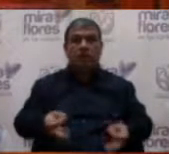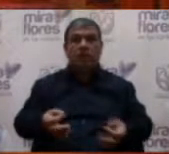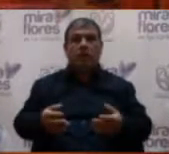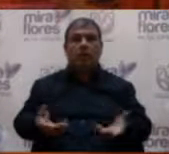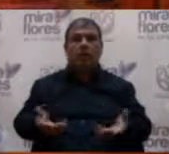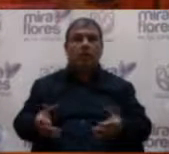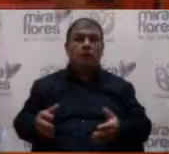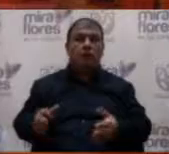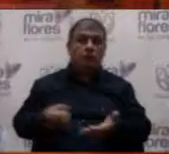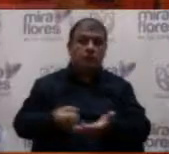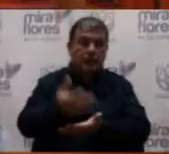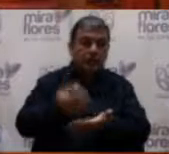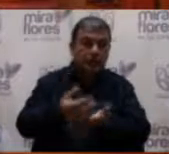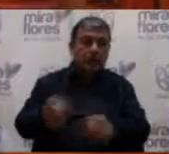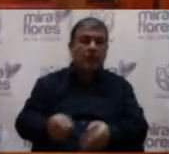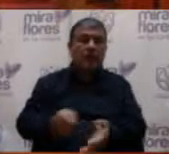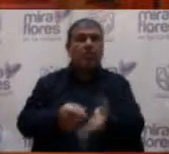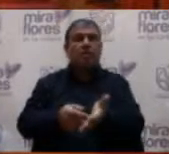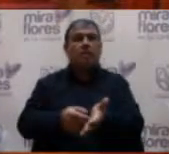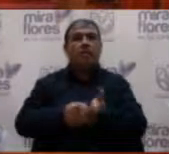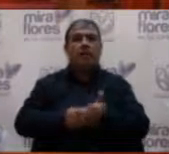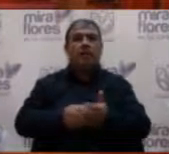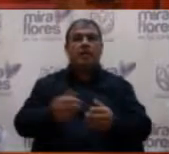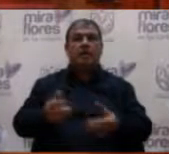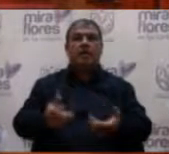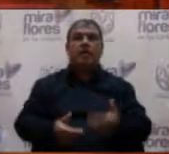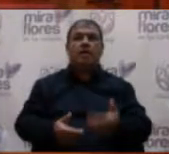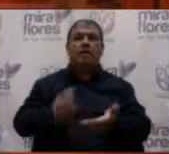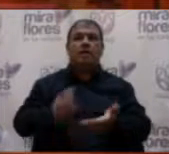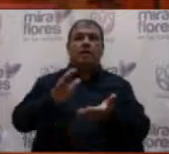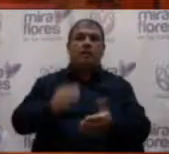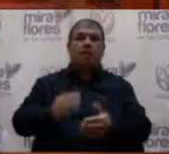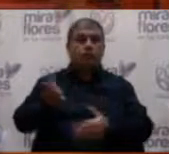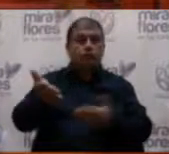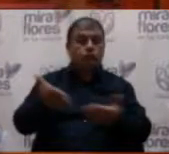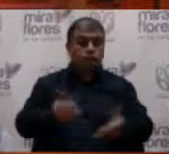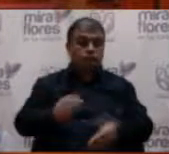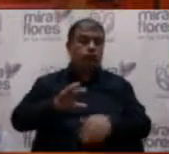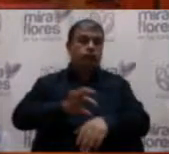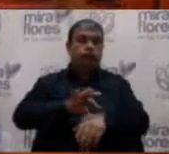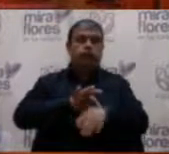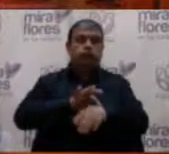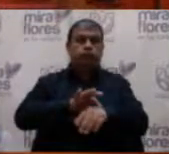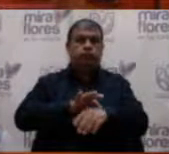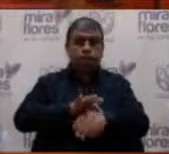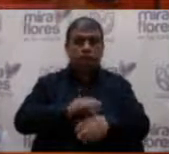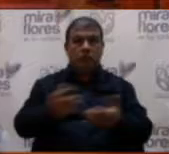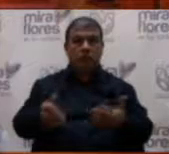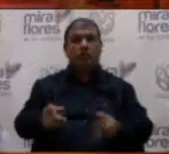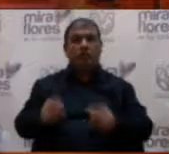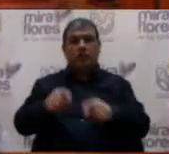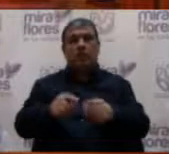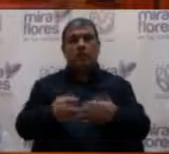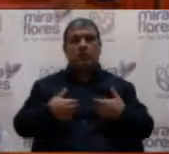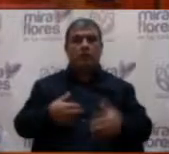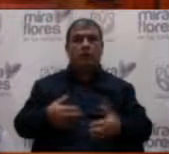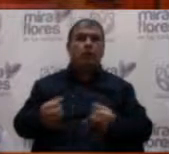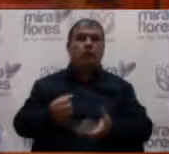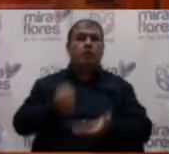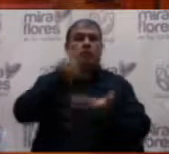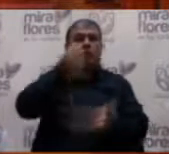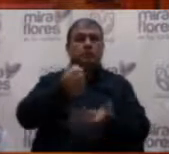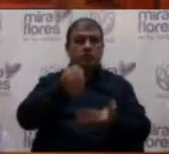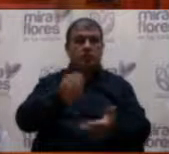efectuados, que demandará la liquidación de gastos por su atención médica. precisándose que la misma constituye una